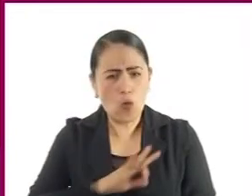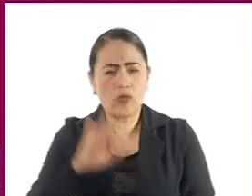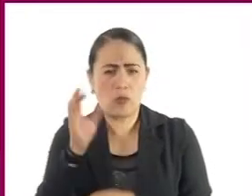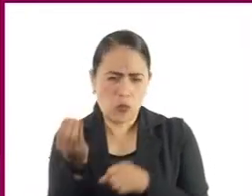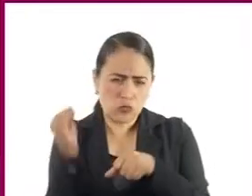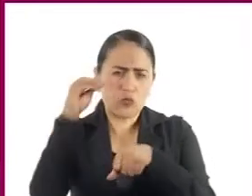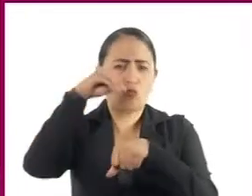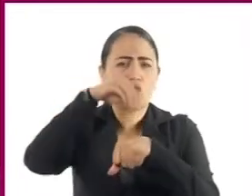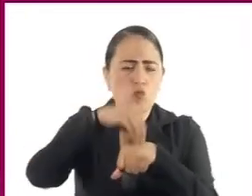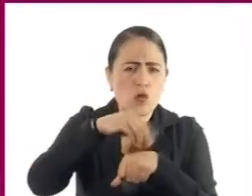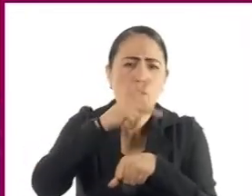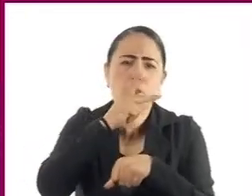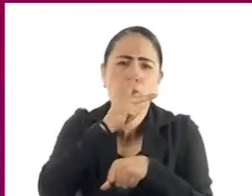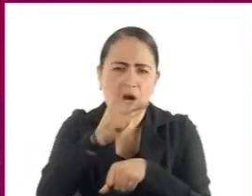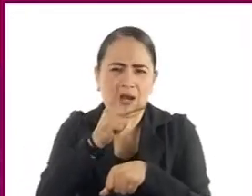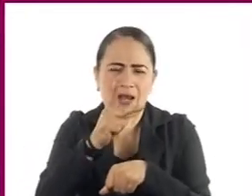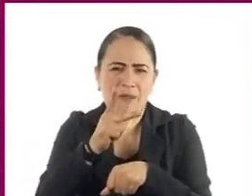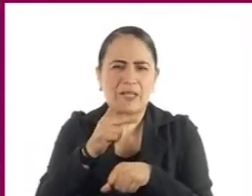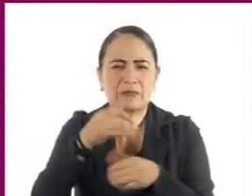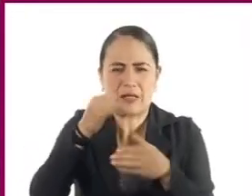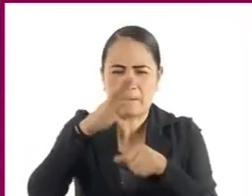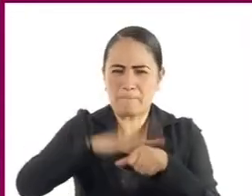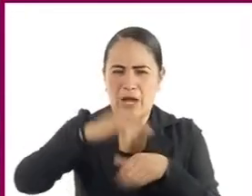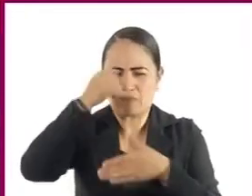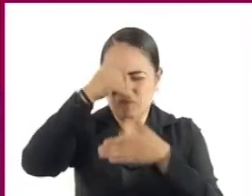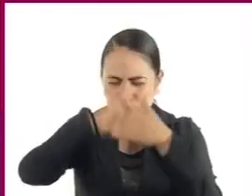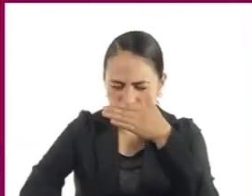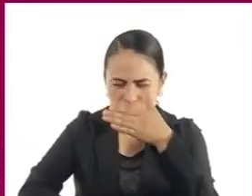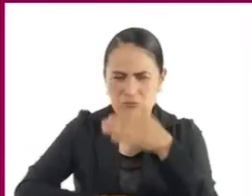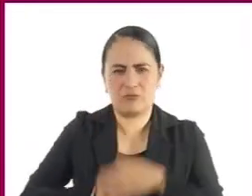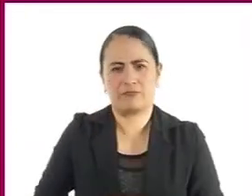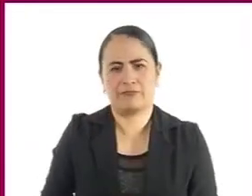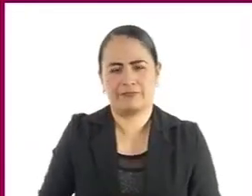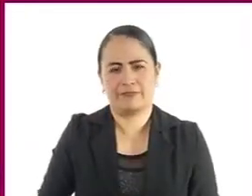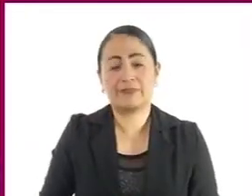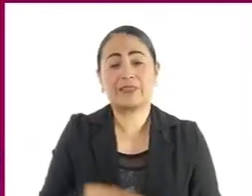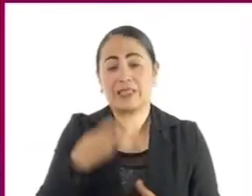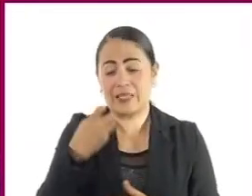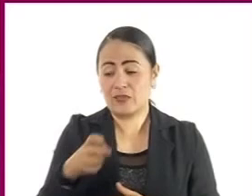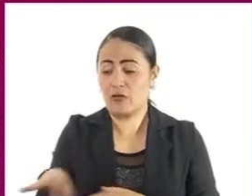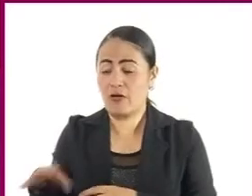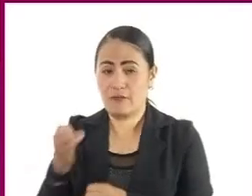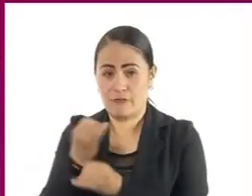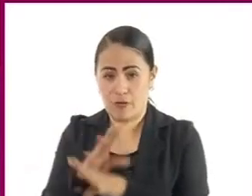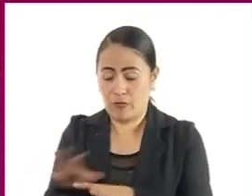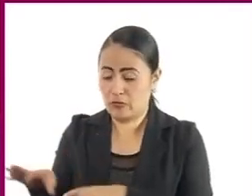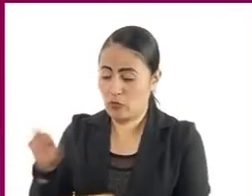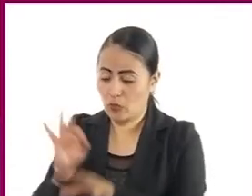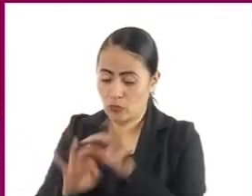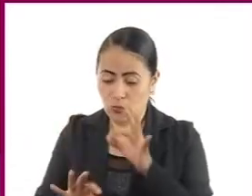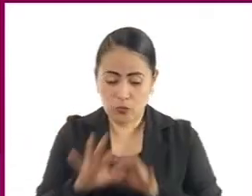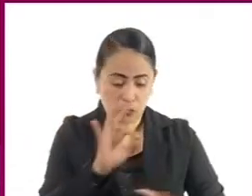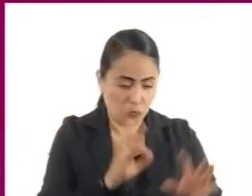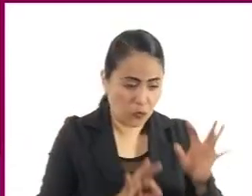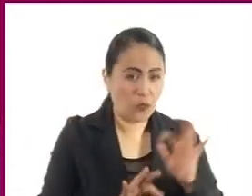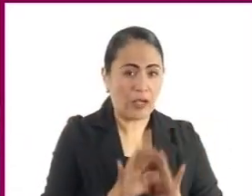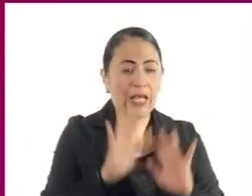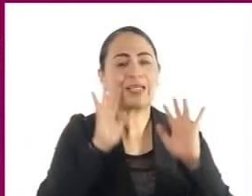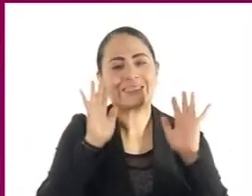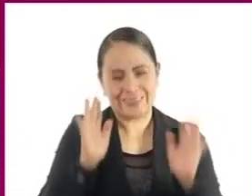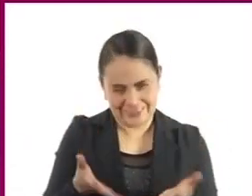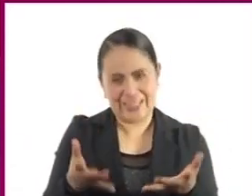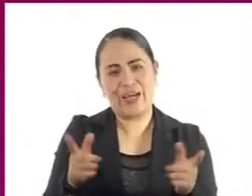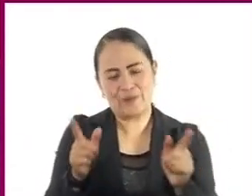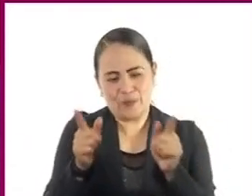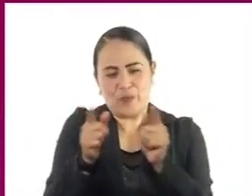que contribuyen a obtener más información relevante. Con toda la información recabada, hasta el momento ya podemos elaborar